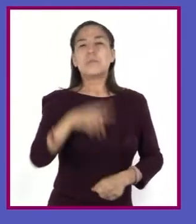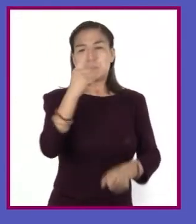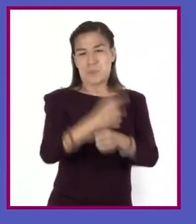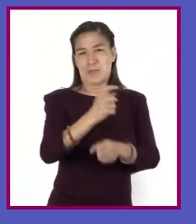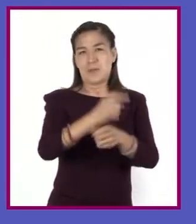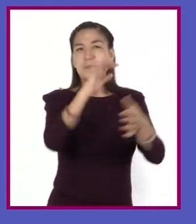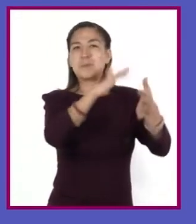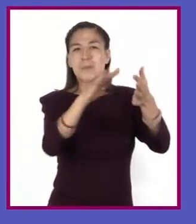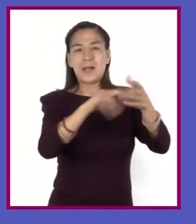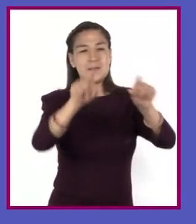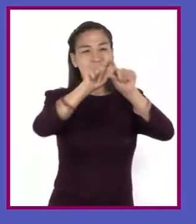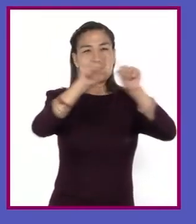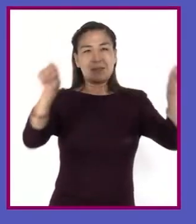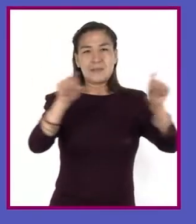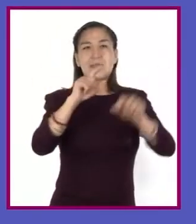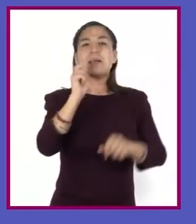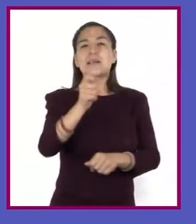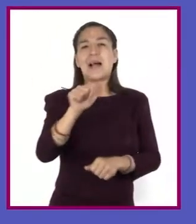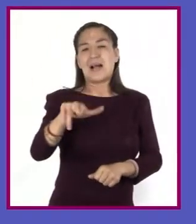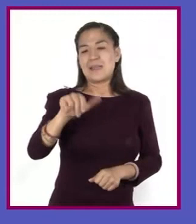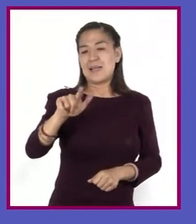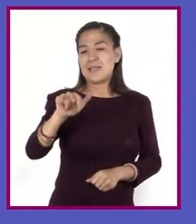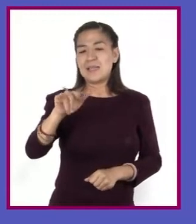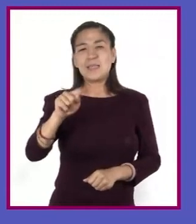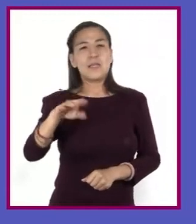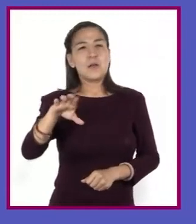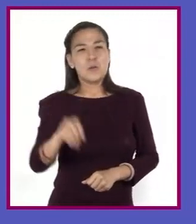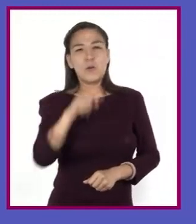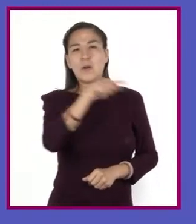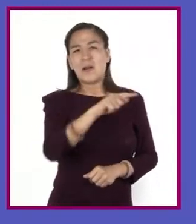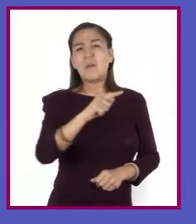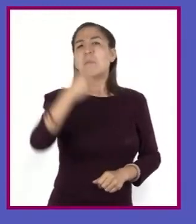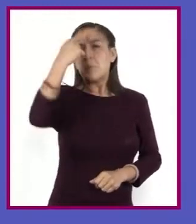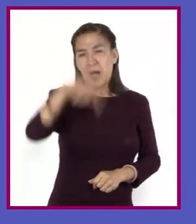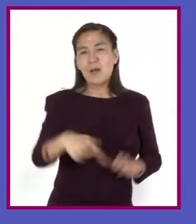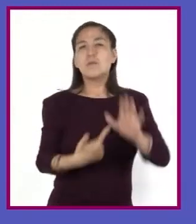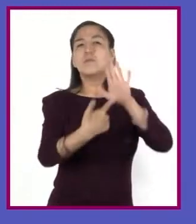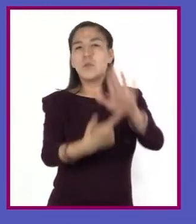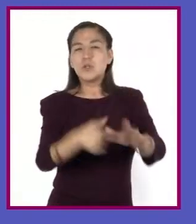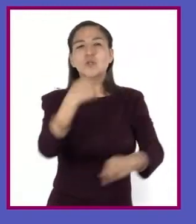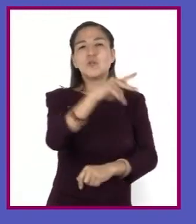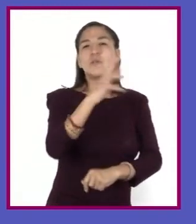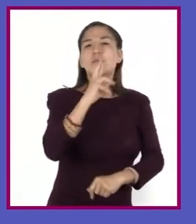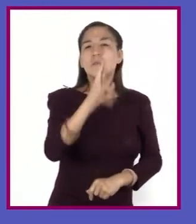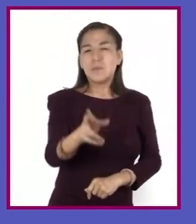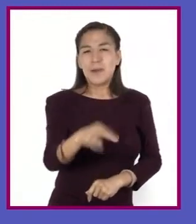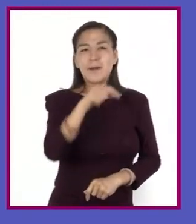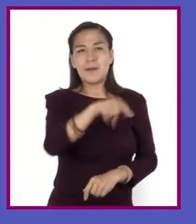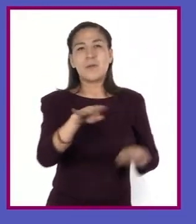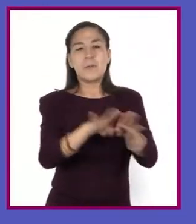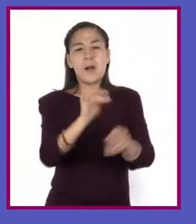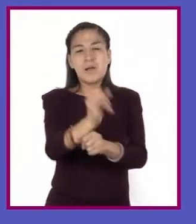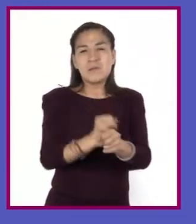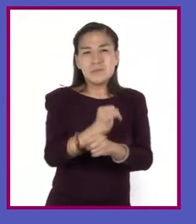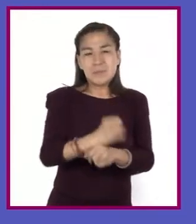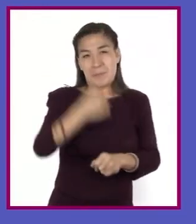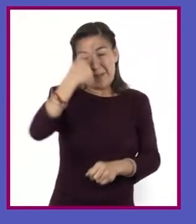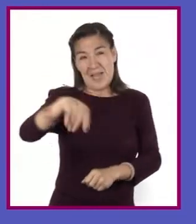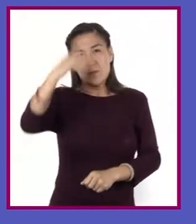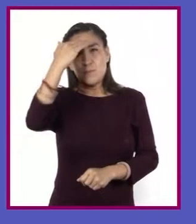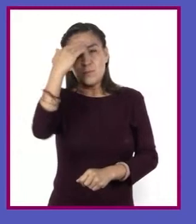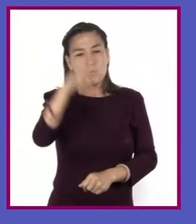primeros subrayados del resumen analítico, que muestra los resultados de un trabajo de investigación para conocer